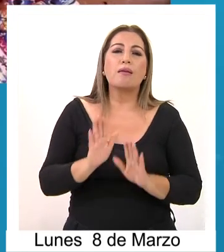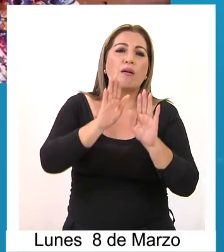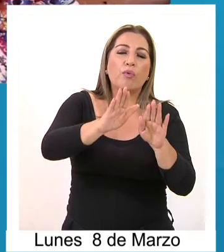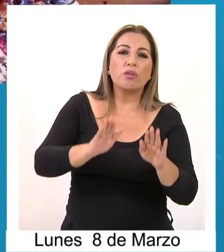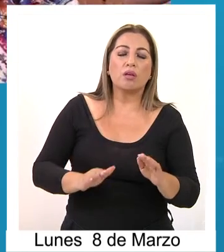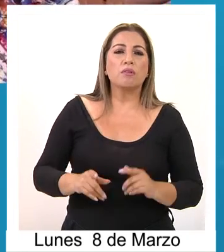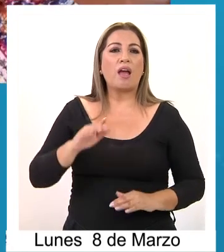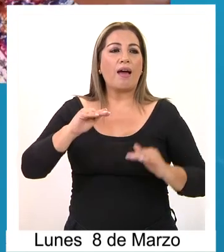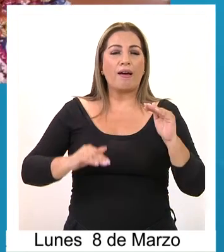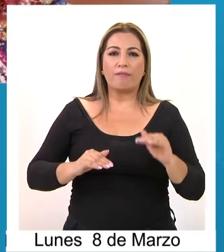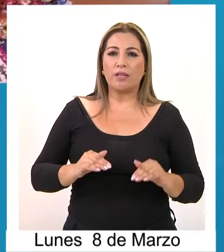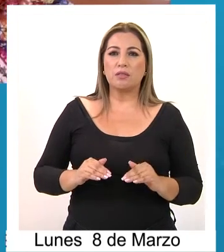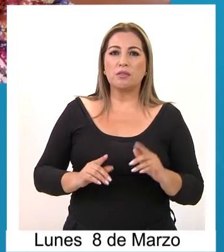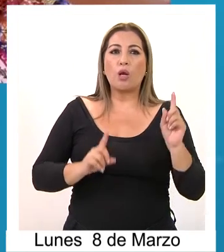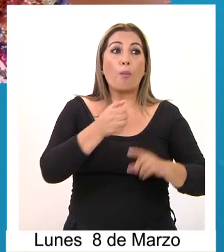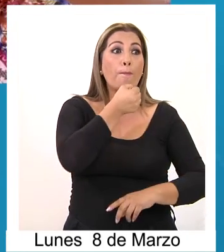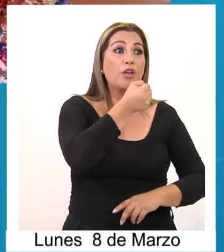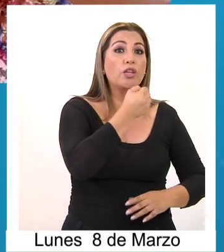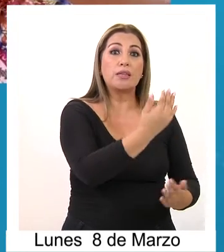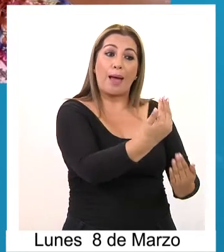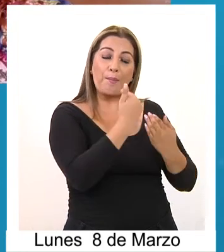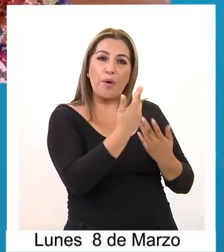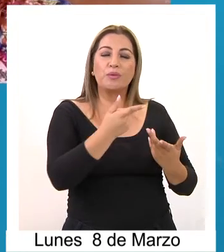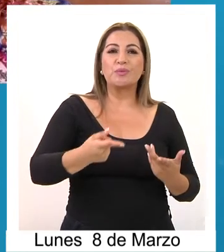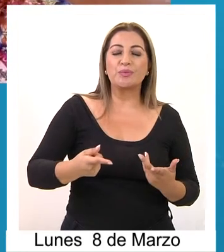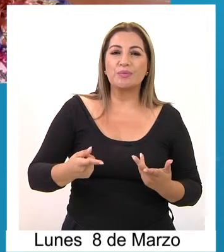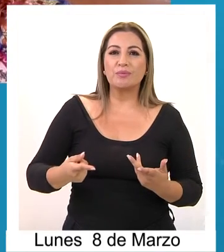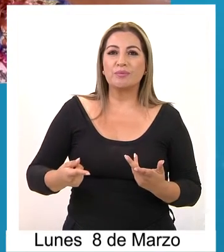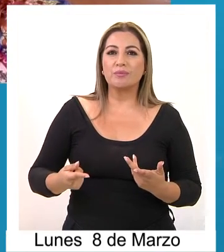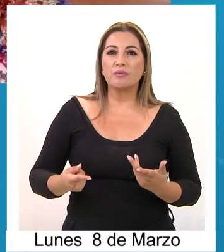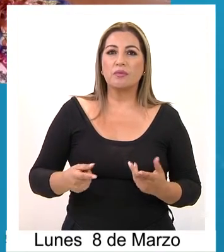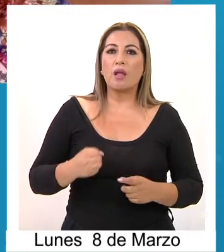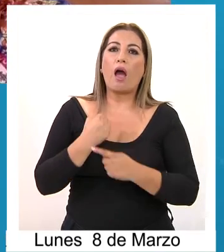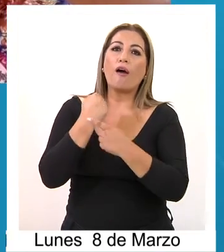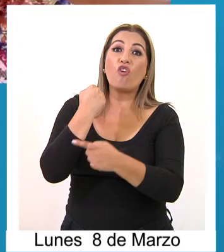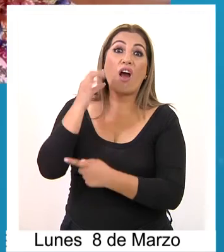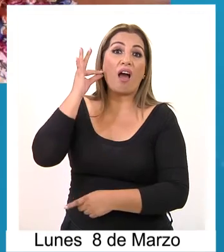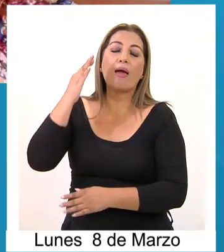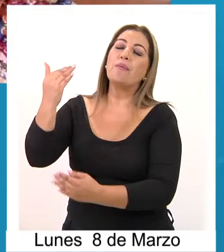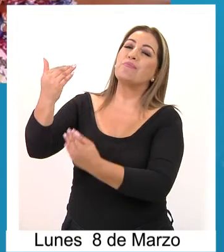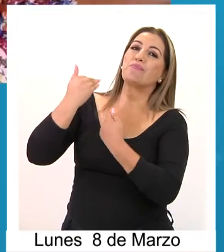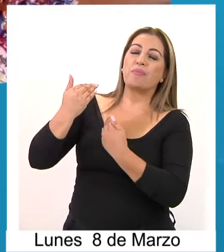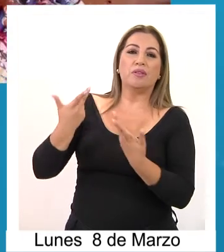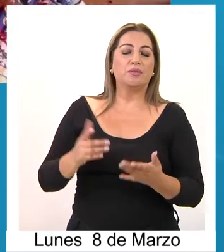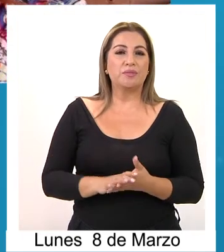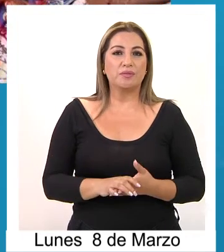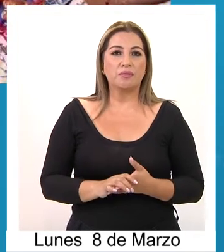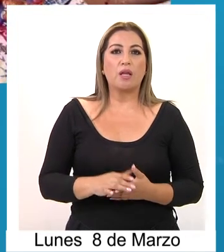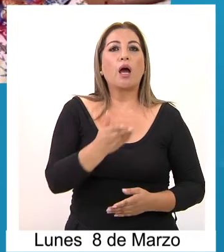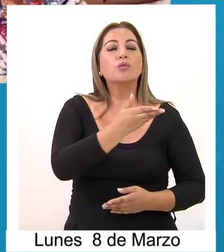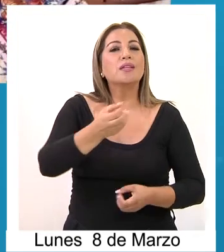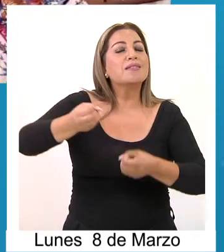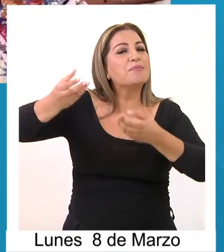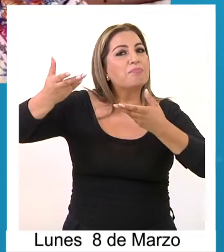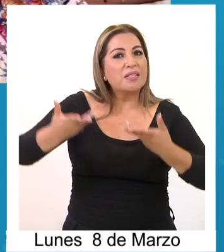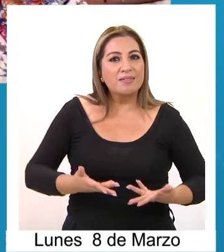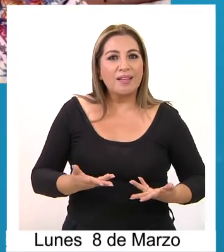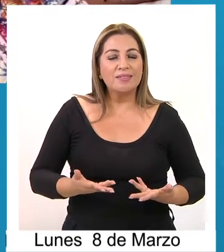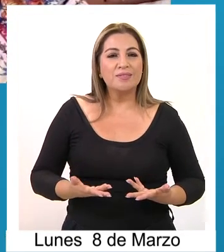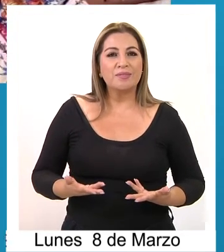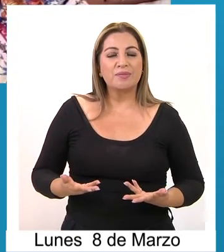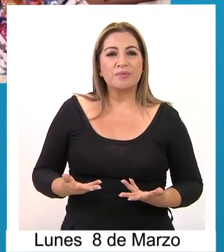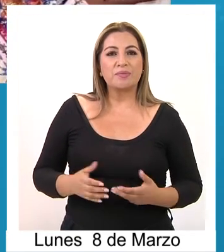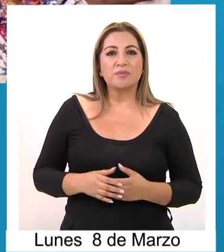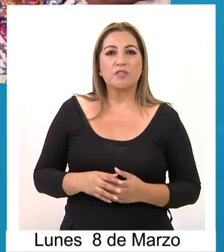ahí también, de repente nos llega el apoyo de algún periodista, nos llega el aporte de alguna abogada, dejarlas absolutamente invitadas a